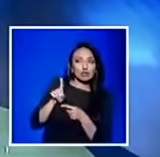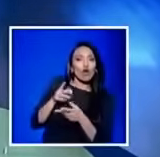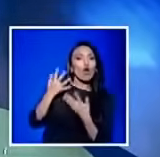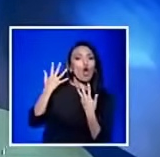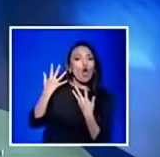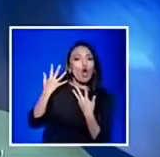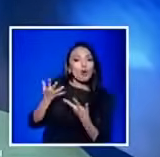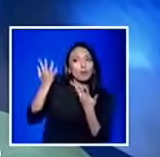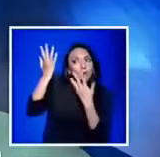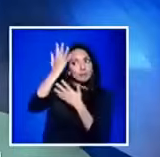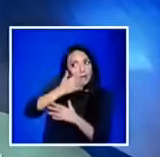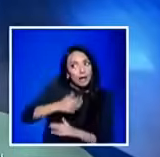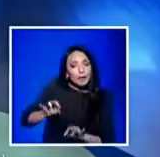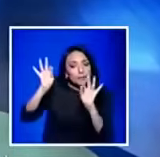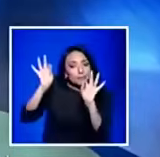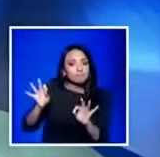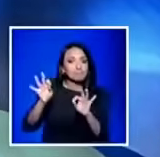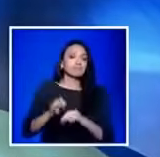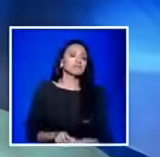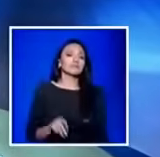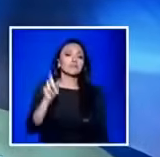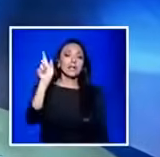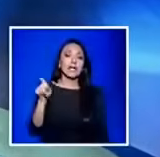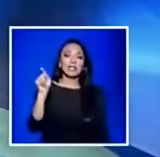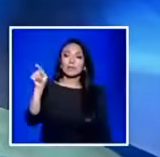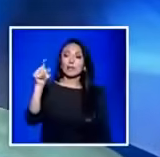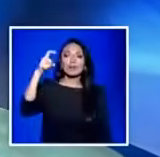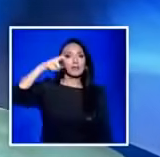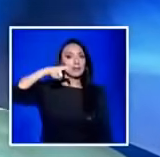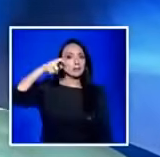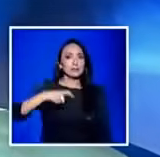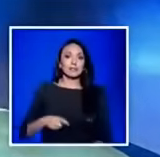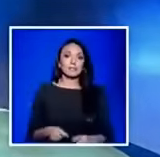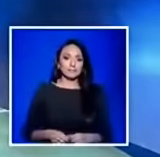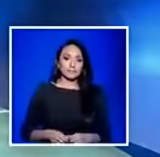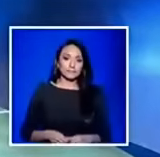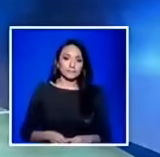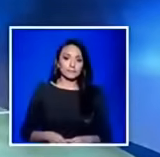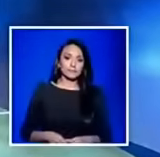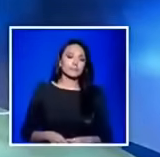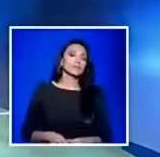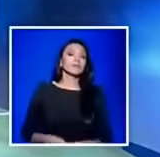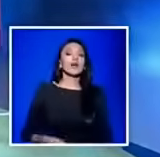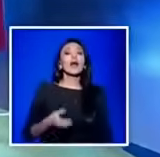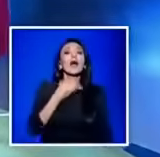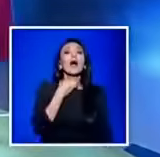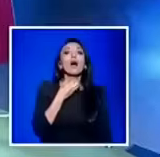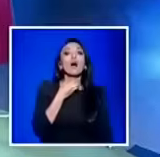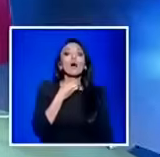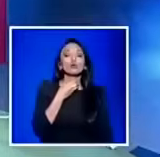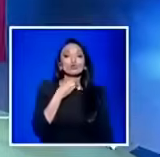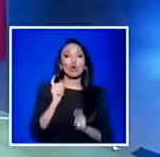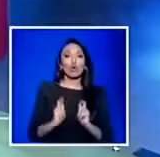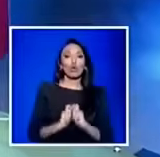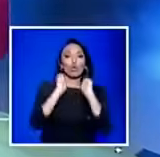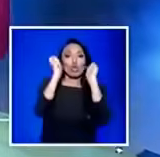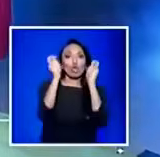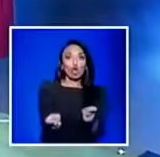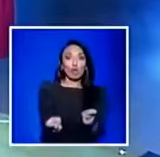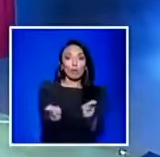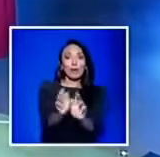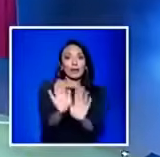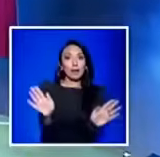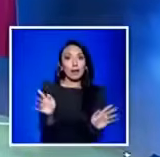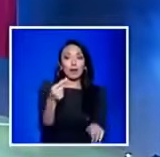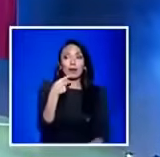obra sea una realidad para los vecinos de ese sector que tanto lo necesitan. Agosto de este año 2024 estaremos pendientes y